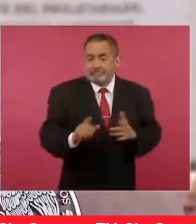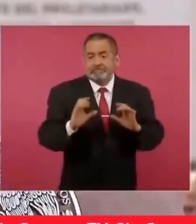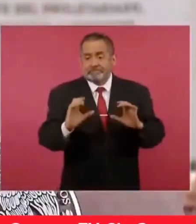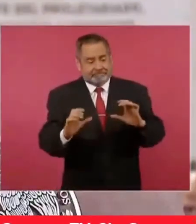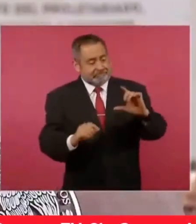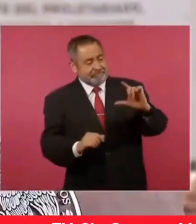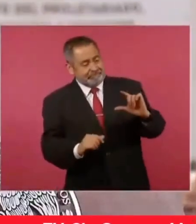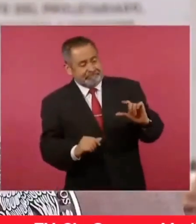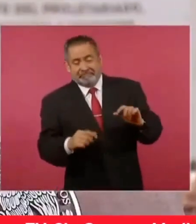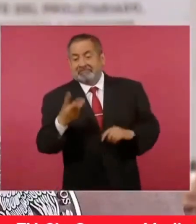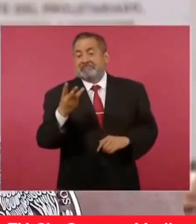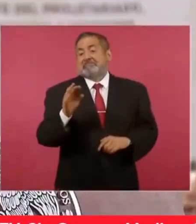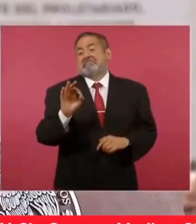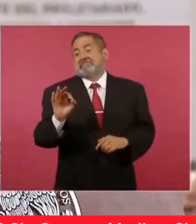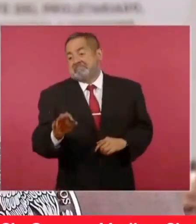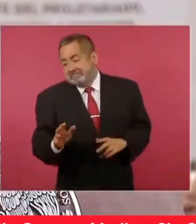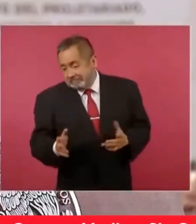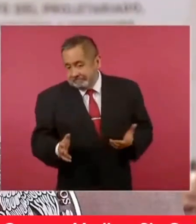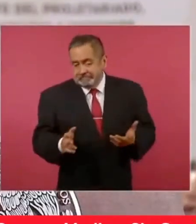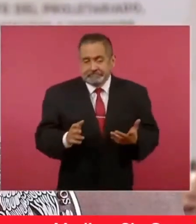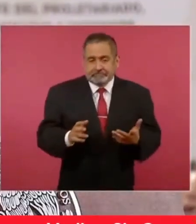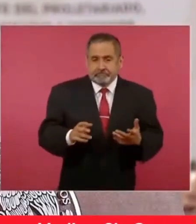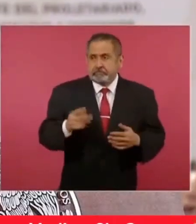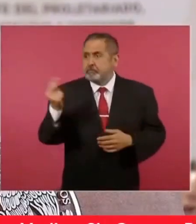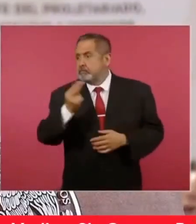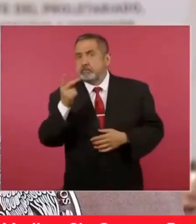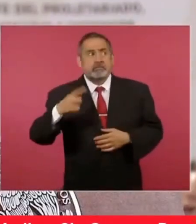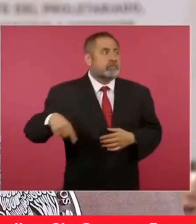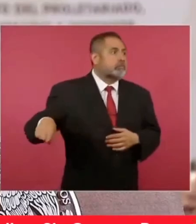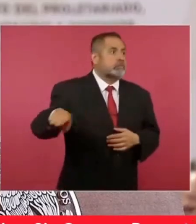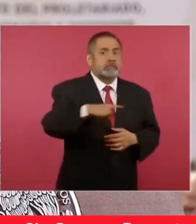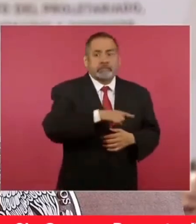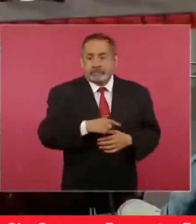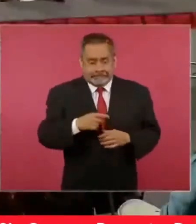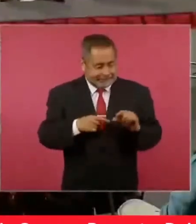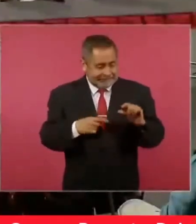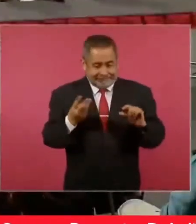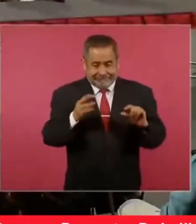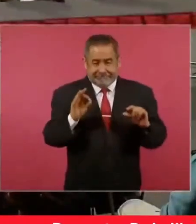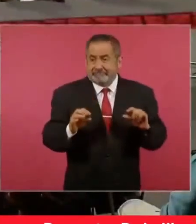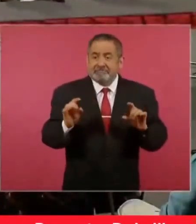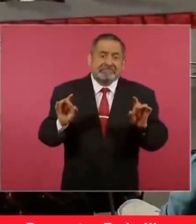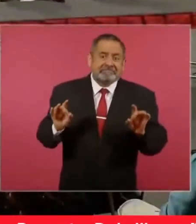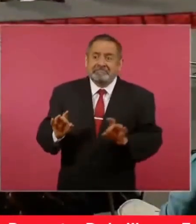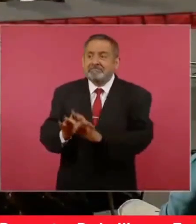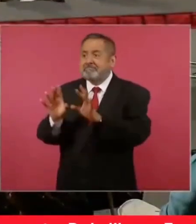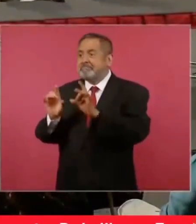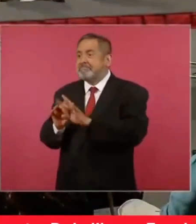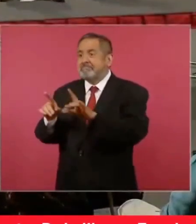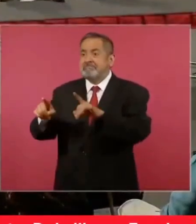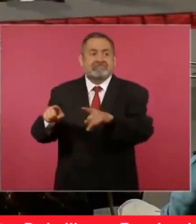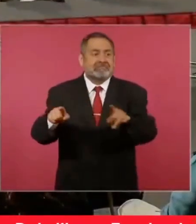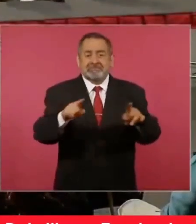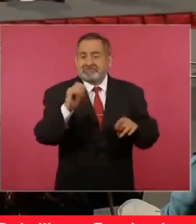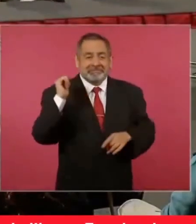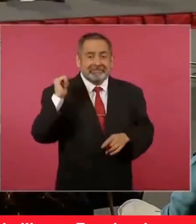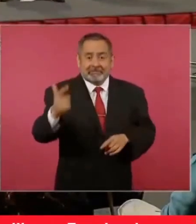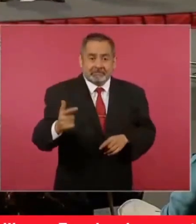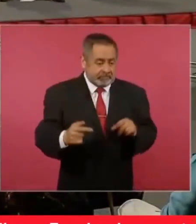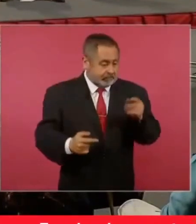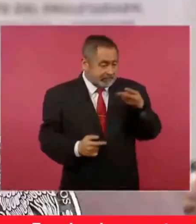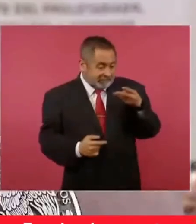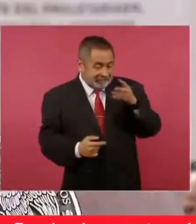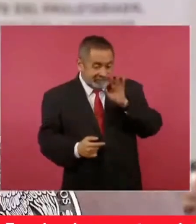que por el 3% de lo demandado por los usuarios. Si suceden eventos, no vamos a poder abastecer